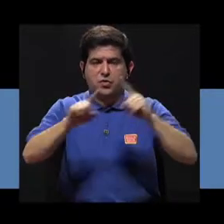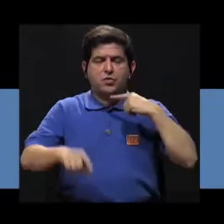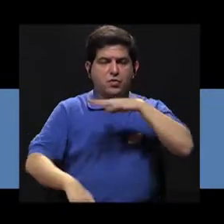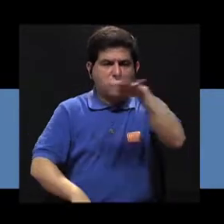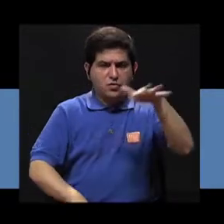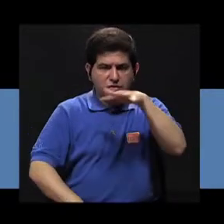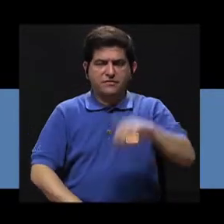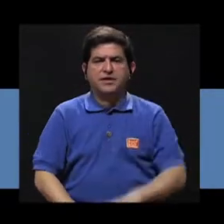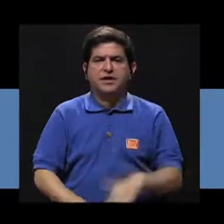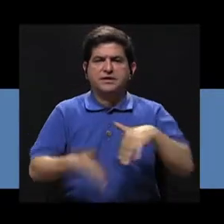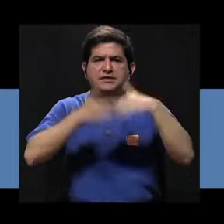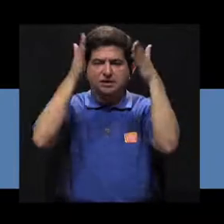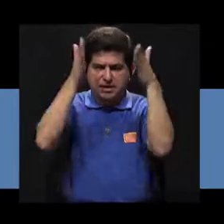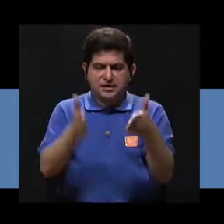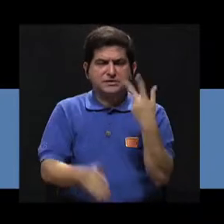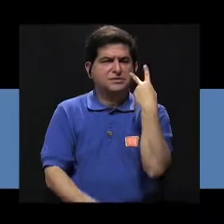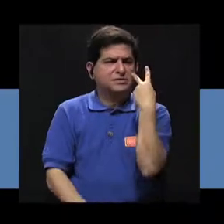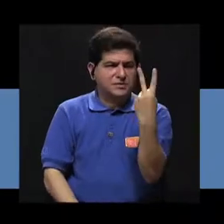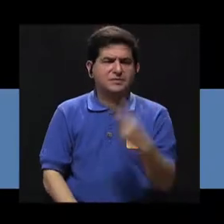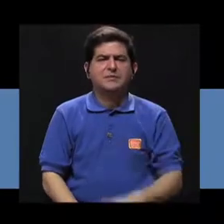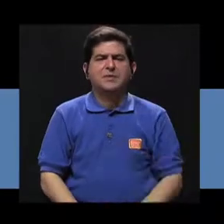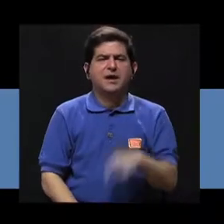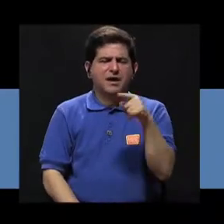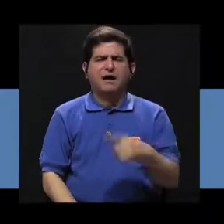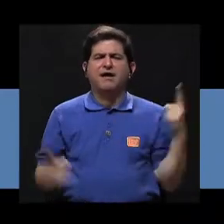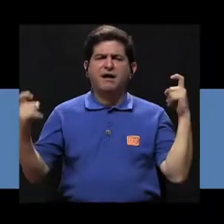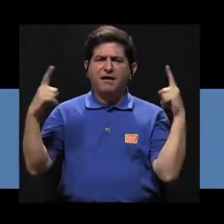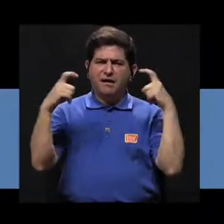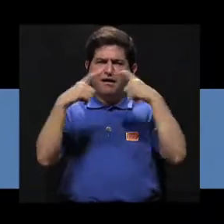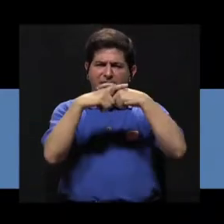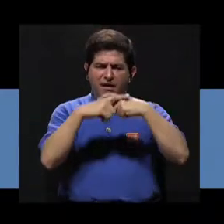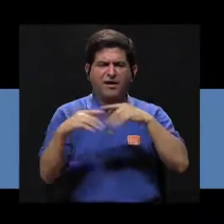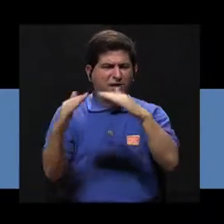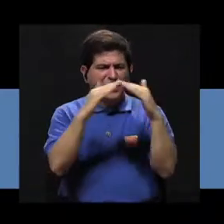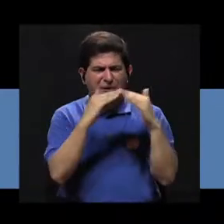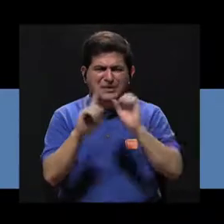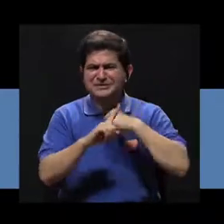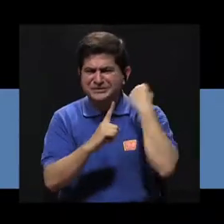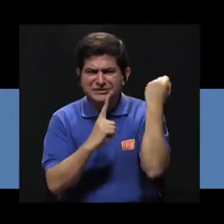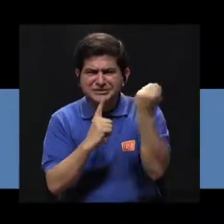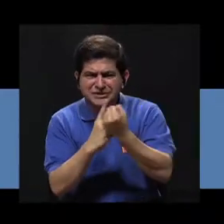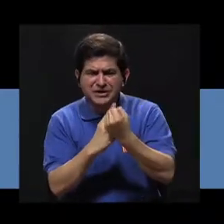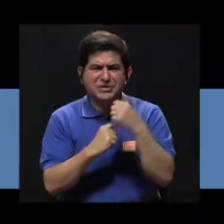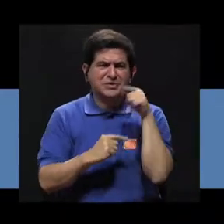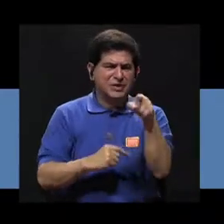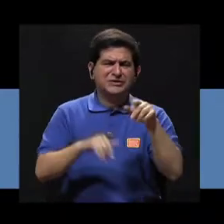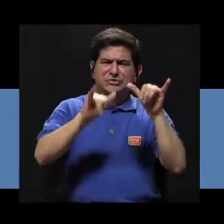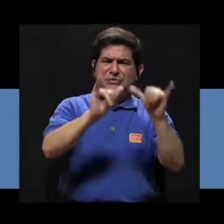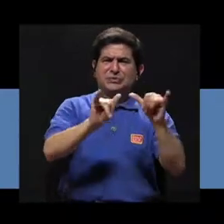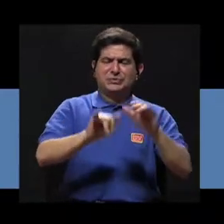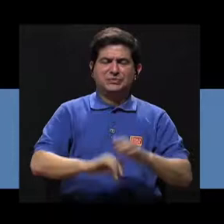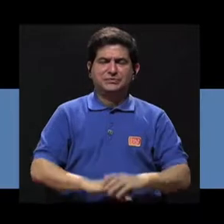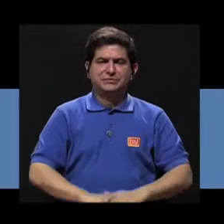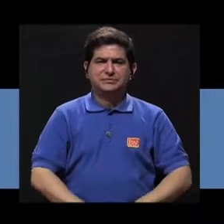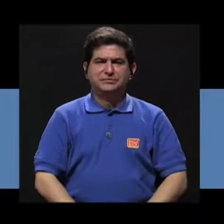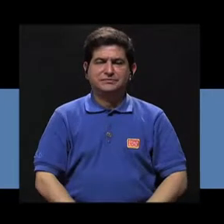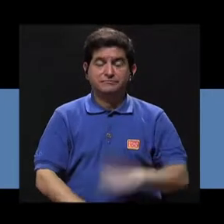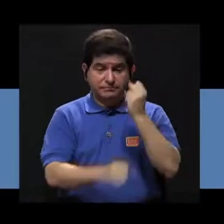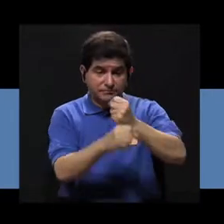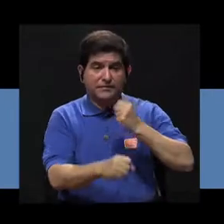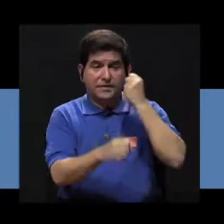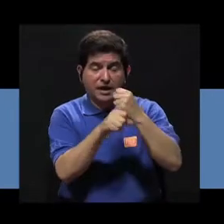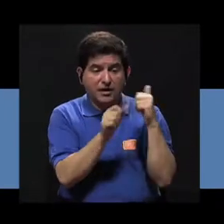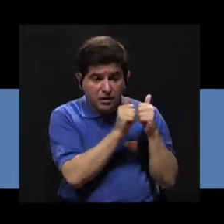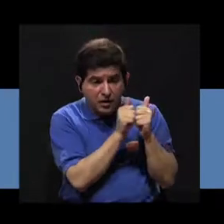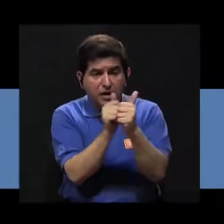otras realidades, ¿verdad? Y llevar a los estudiantes y ver como la complejidad de estas comunidades y las condiciones en las que se encuentran, y